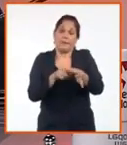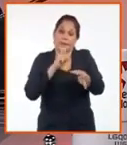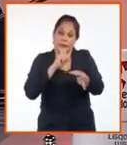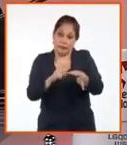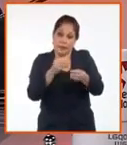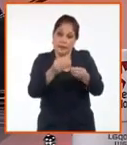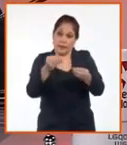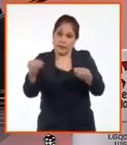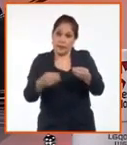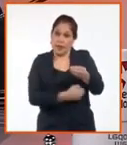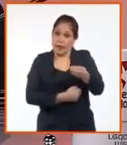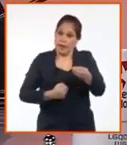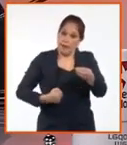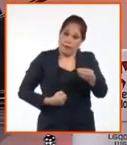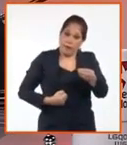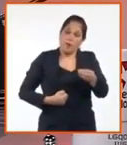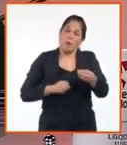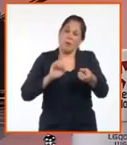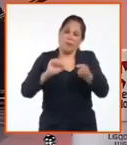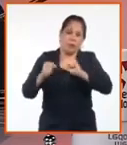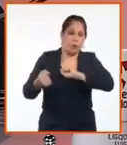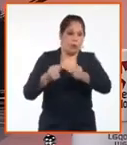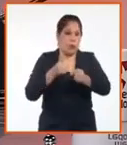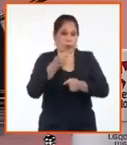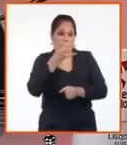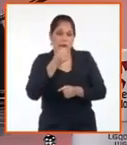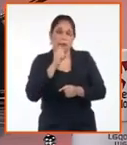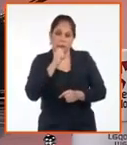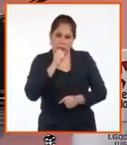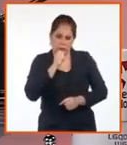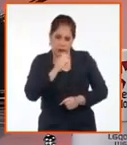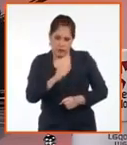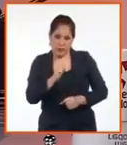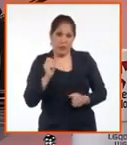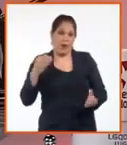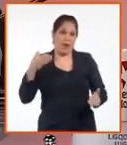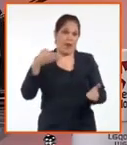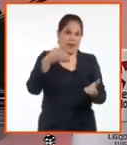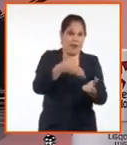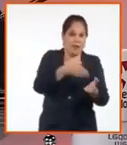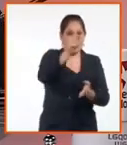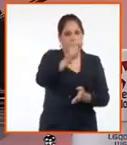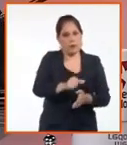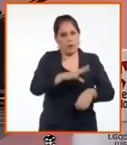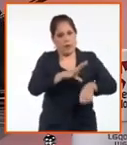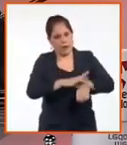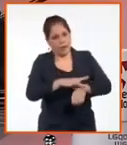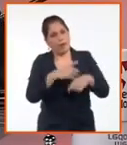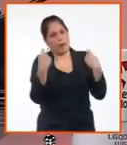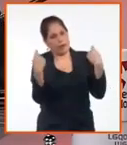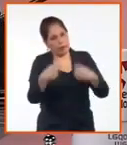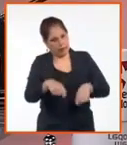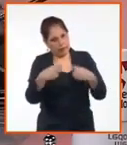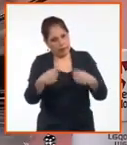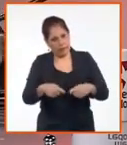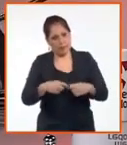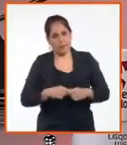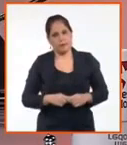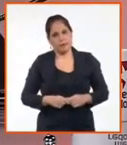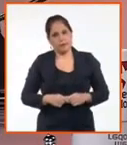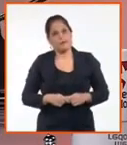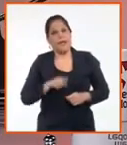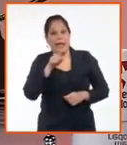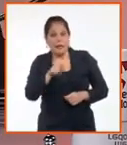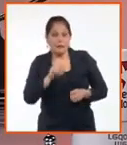esfuerzo mayor en controlar esos medicamentos para que lleguen el destino para el que deben para el que deben ir y ahí está